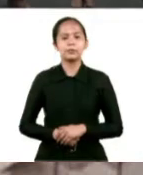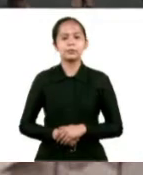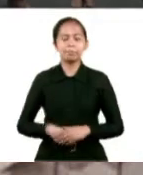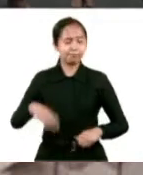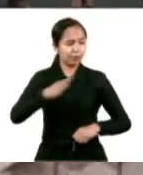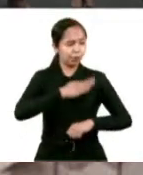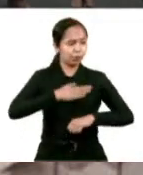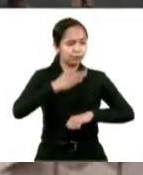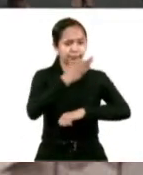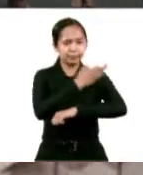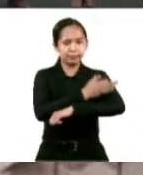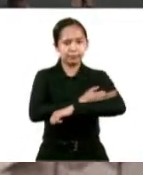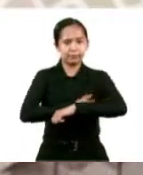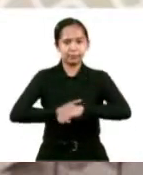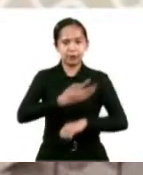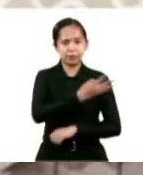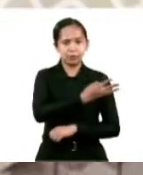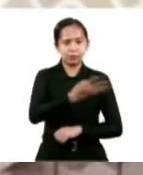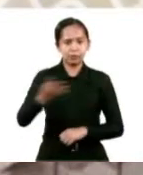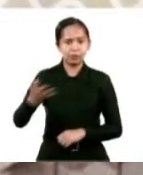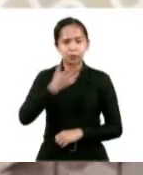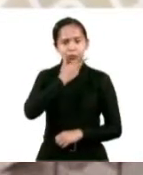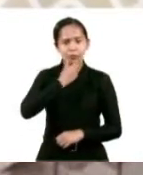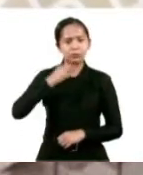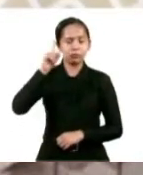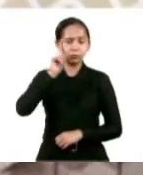Muy buenas tardes a todos y a todas.